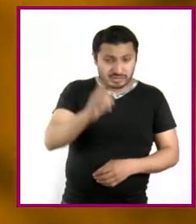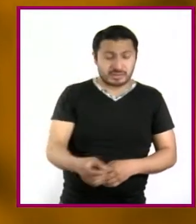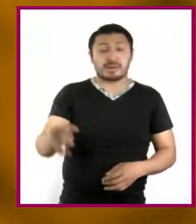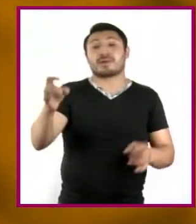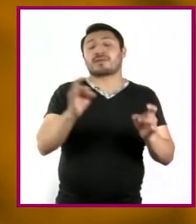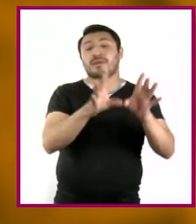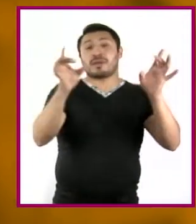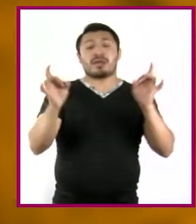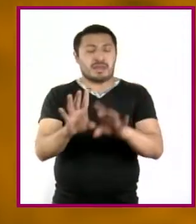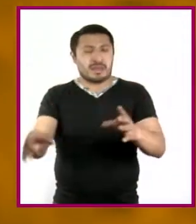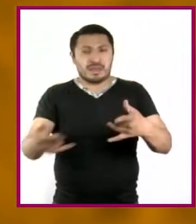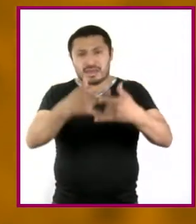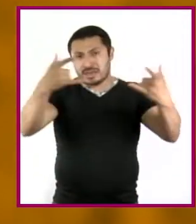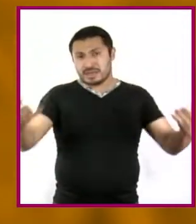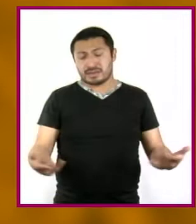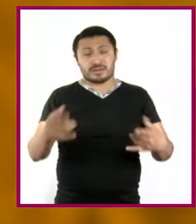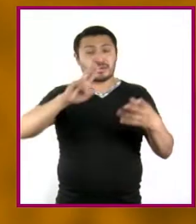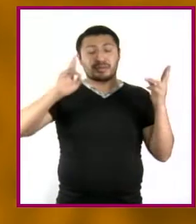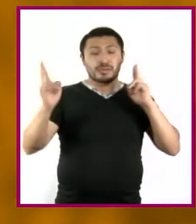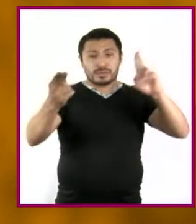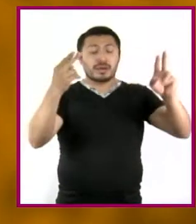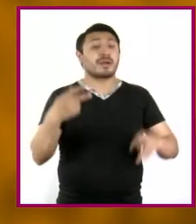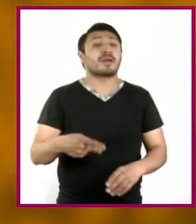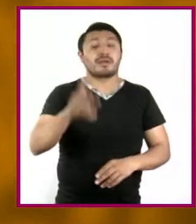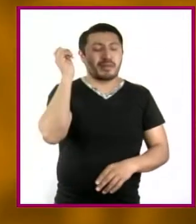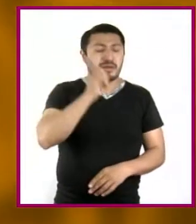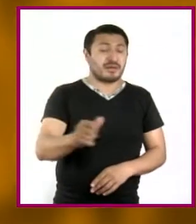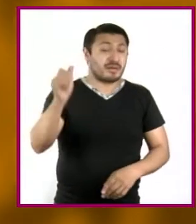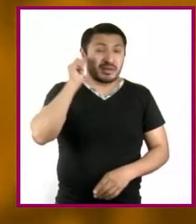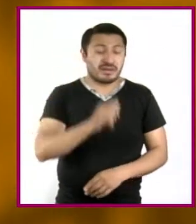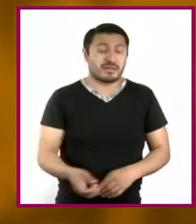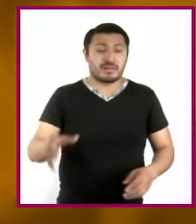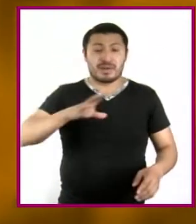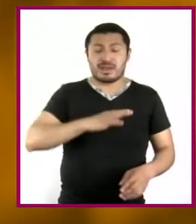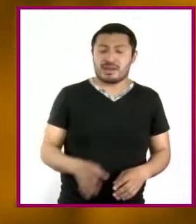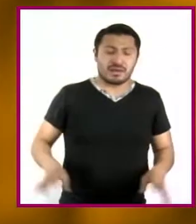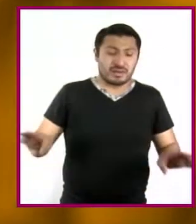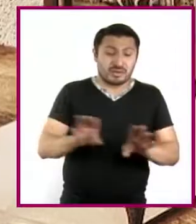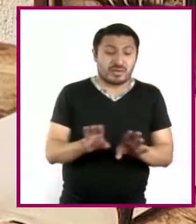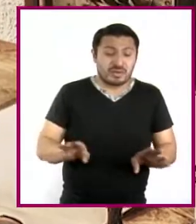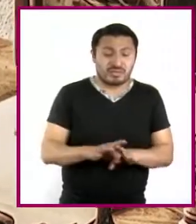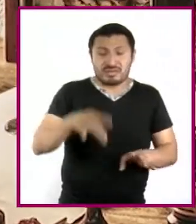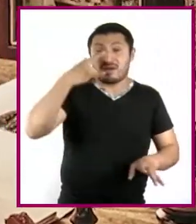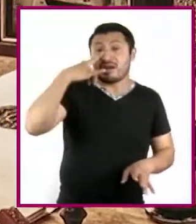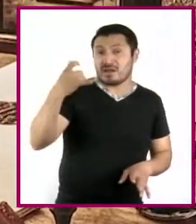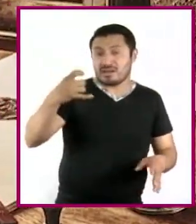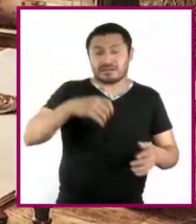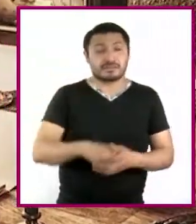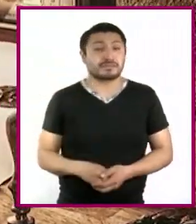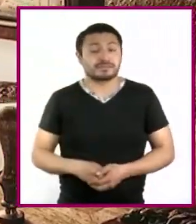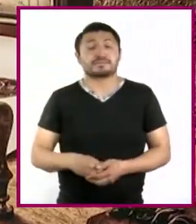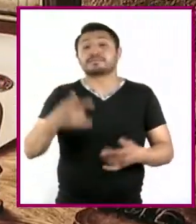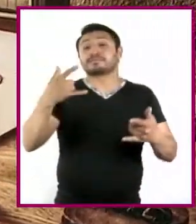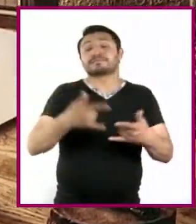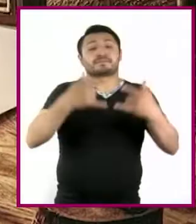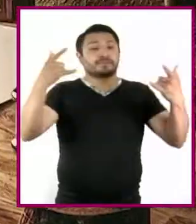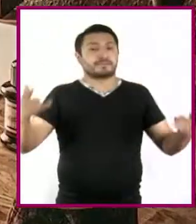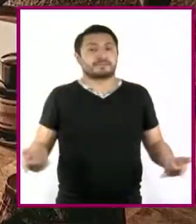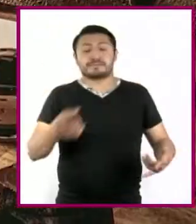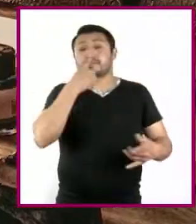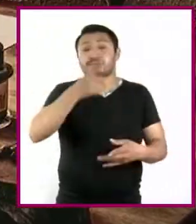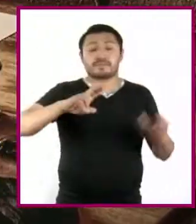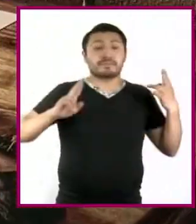de nuevo historias universales, pero casi siempre con un tono escatológico. Estas historias se